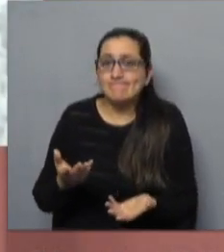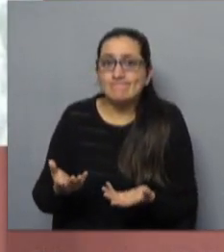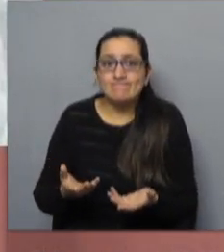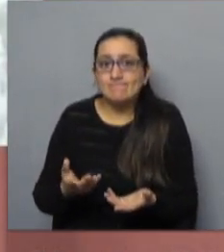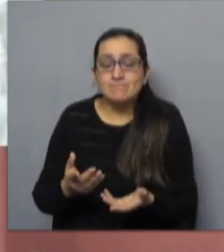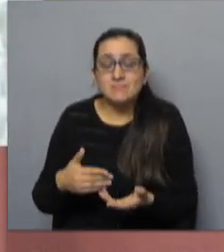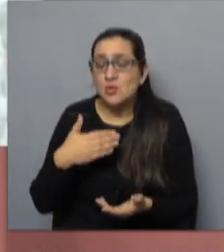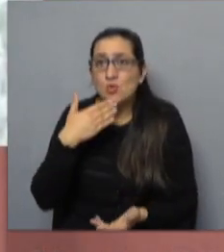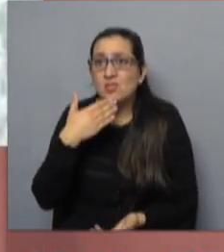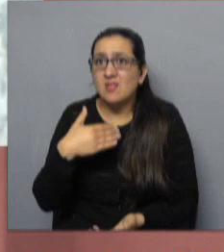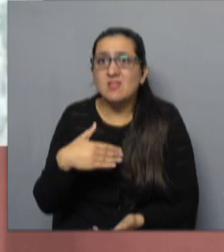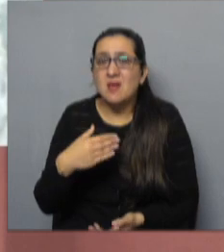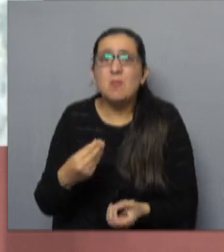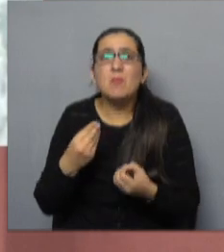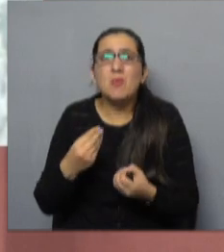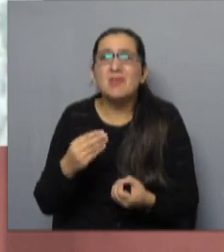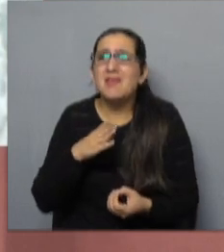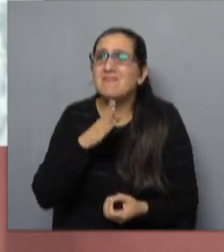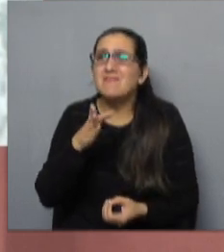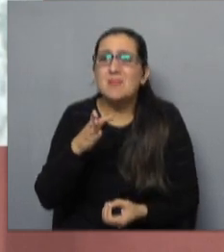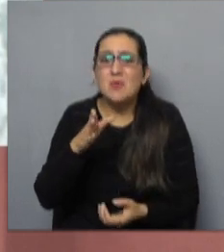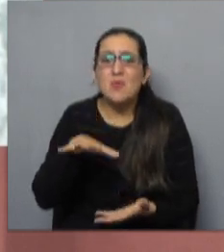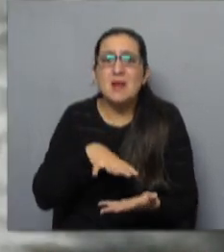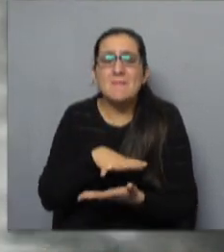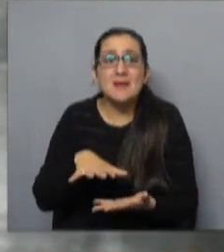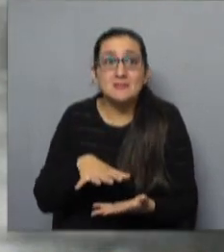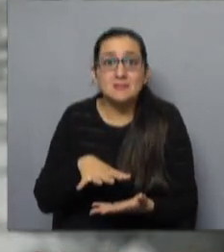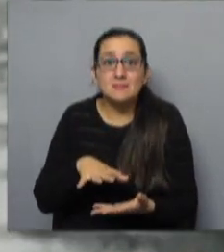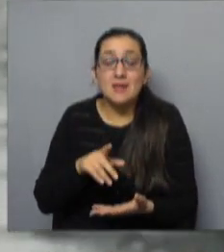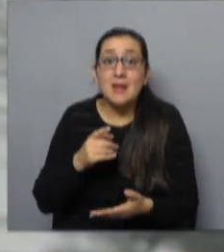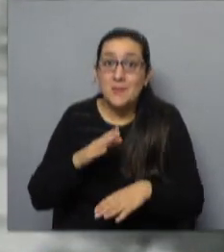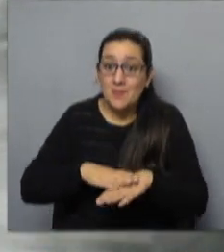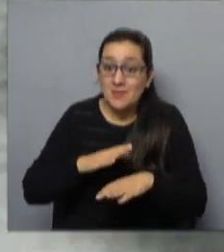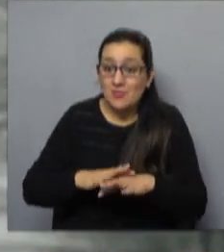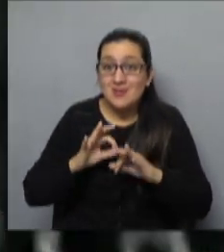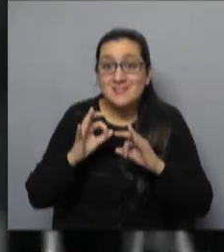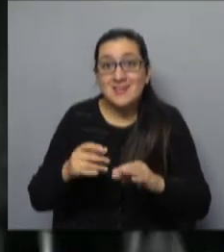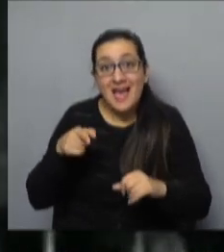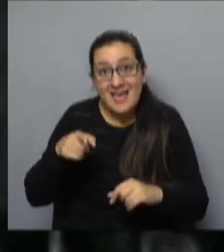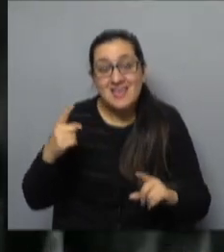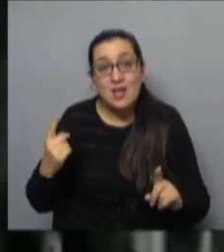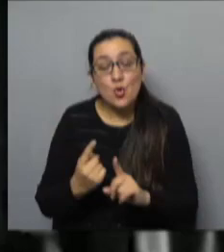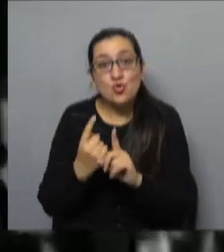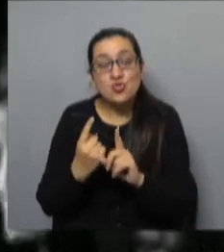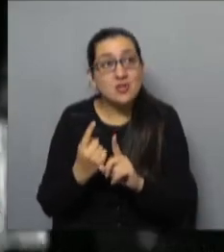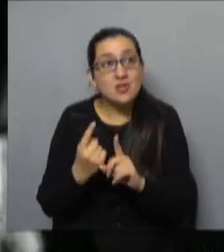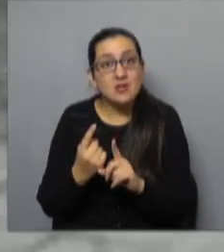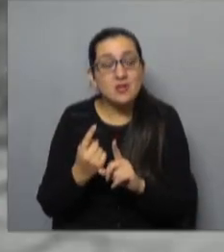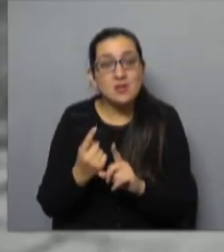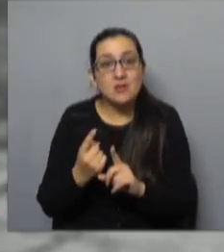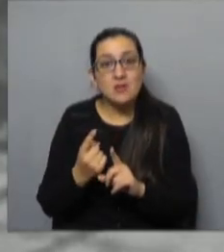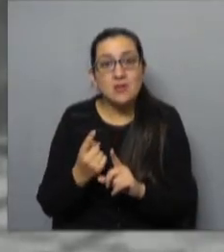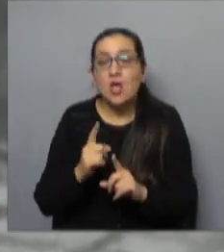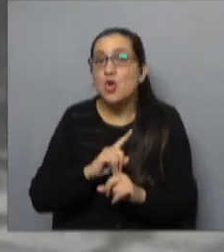No entendía a qué íbamos a ir a una plaza hasta que fui. Ahí encontré, no